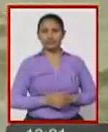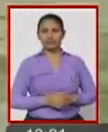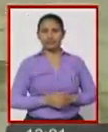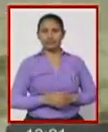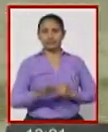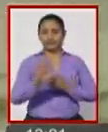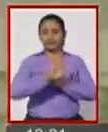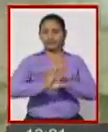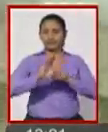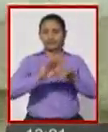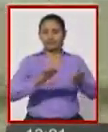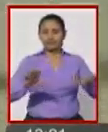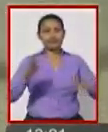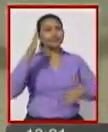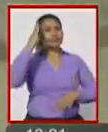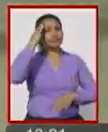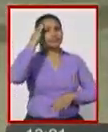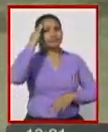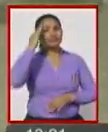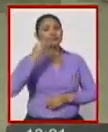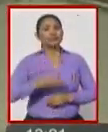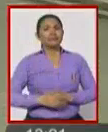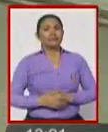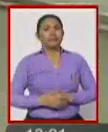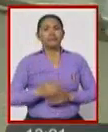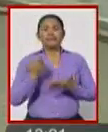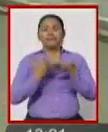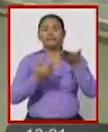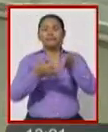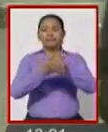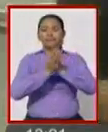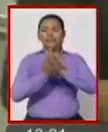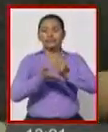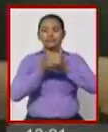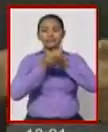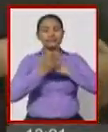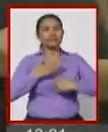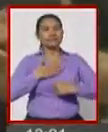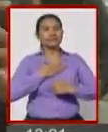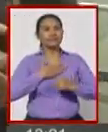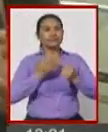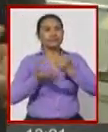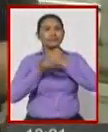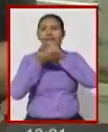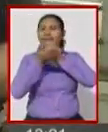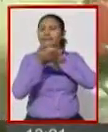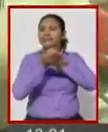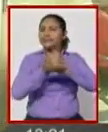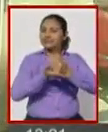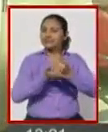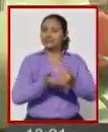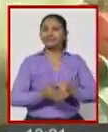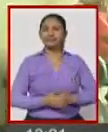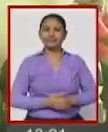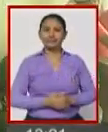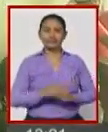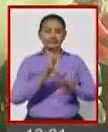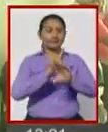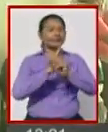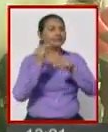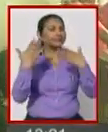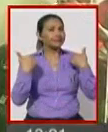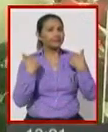la Defensoría de la Niñez igual sabe este caso y lo que le pediría es ayuda, por favor, a la población que me ayude. ¿Ya? No